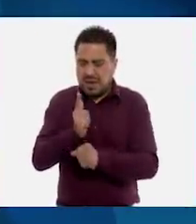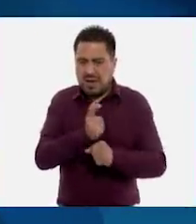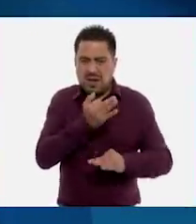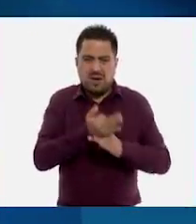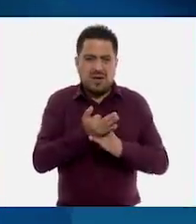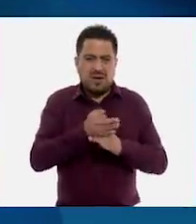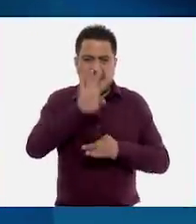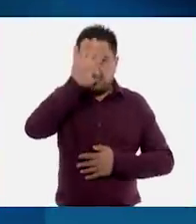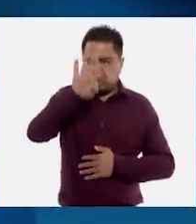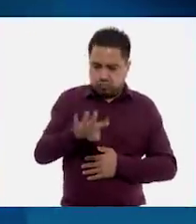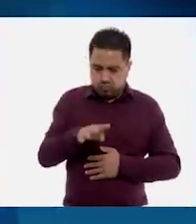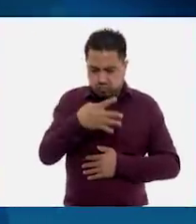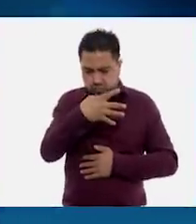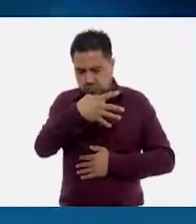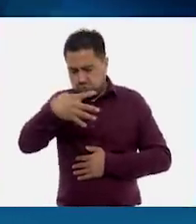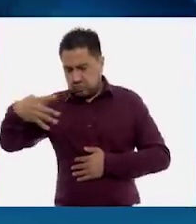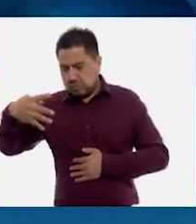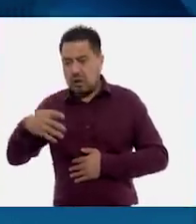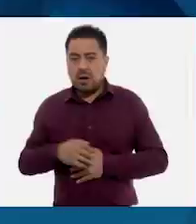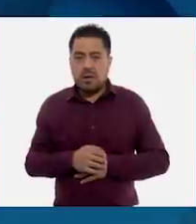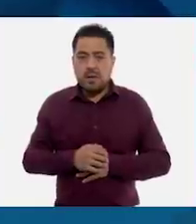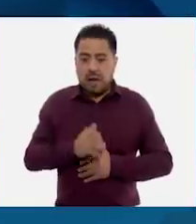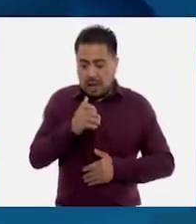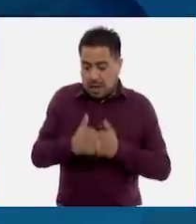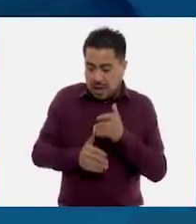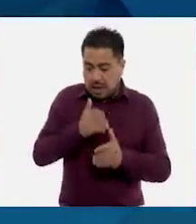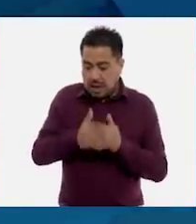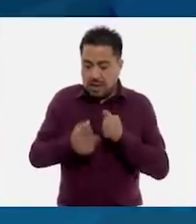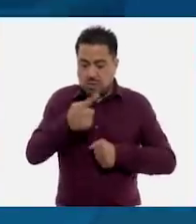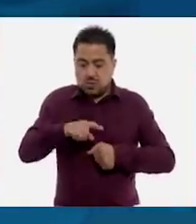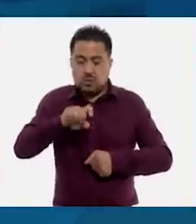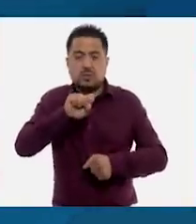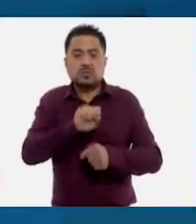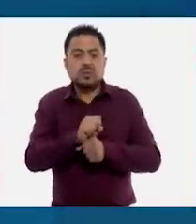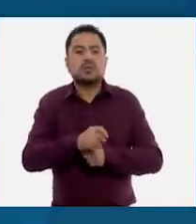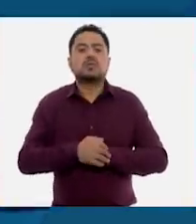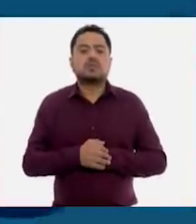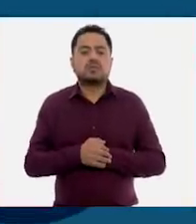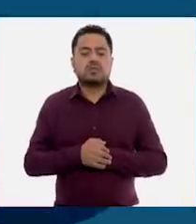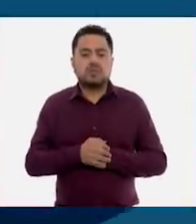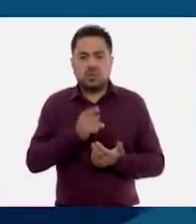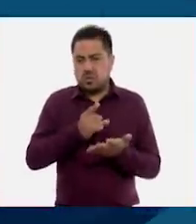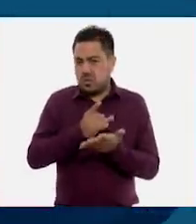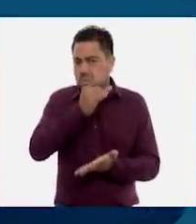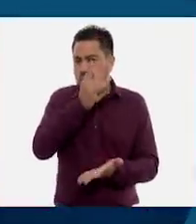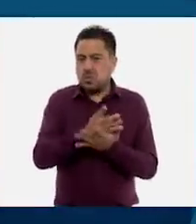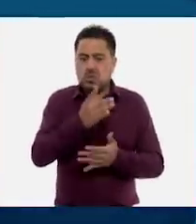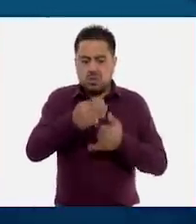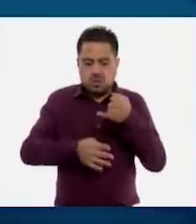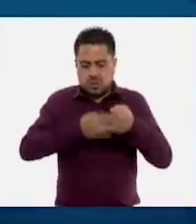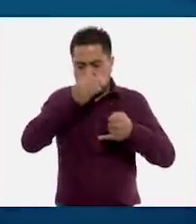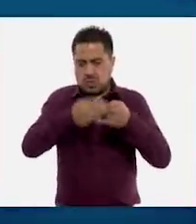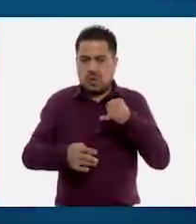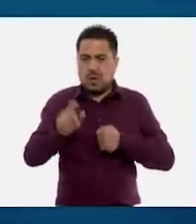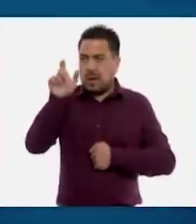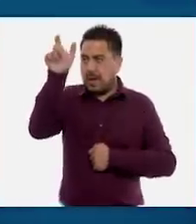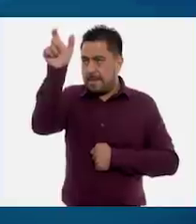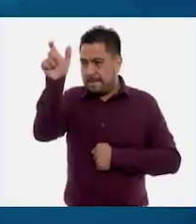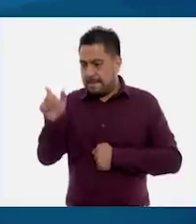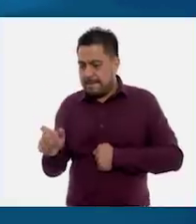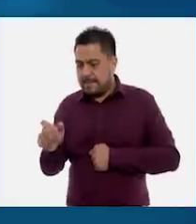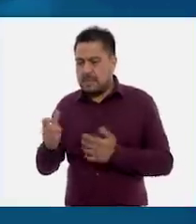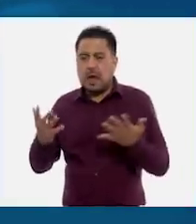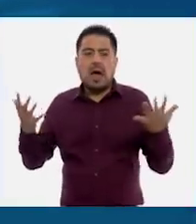la tabla. Y al terminar la semana, llena únicamente la última columna